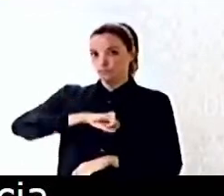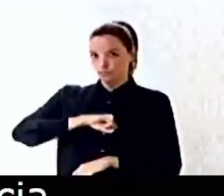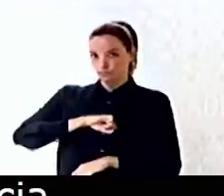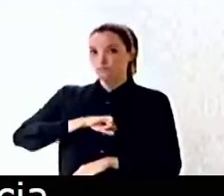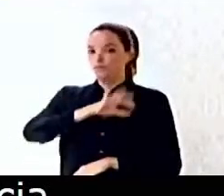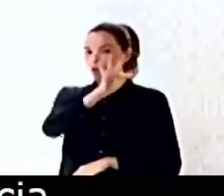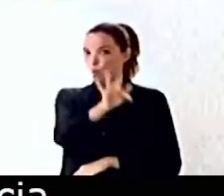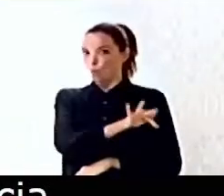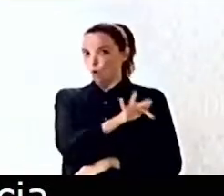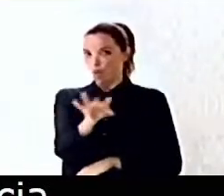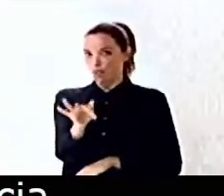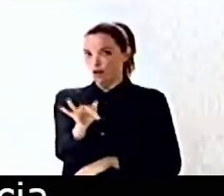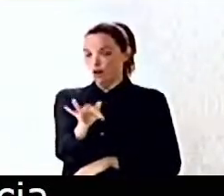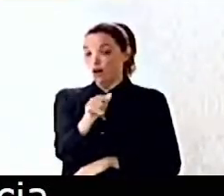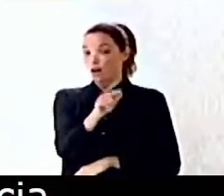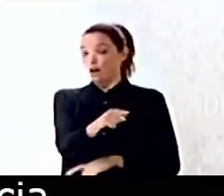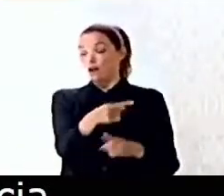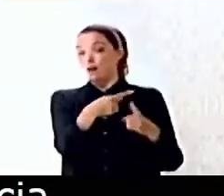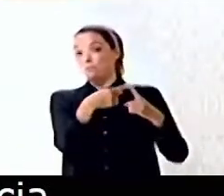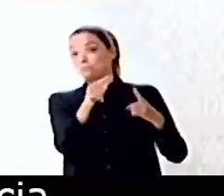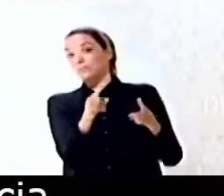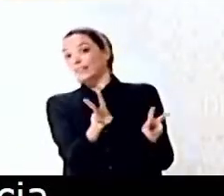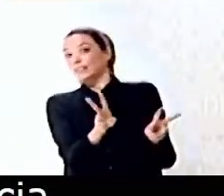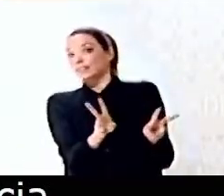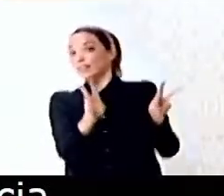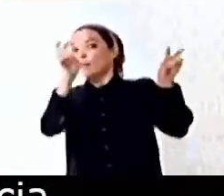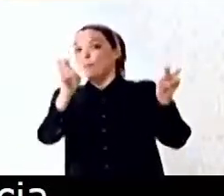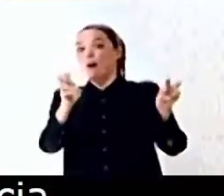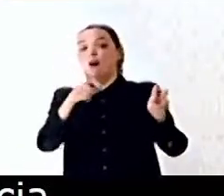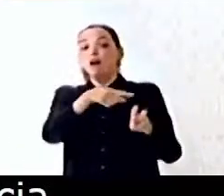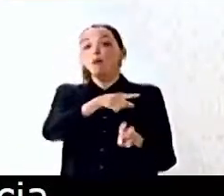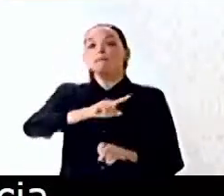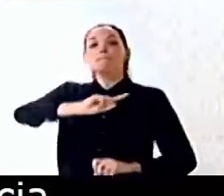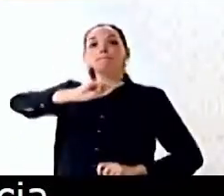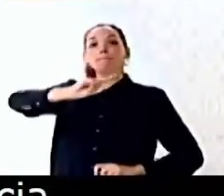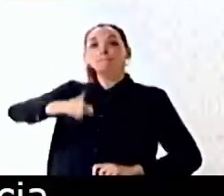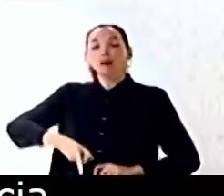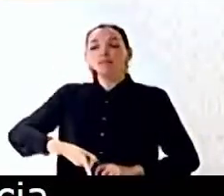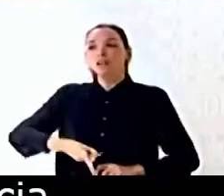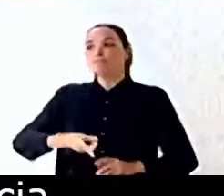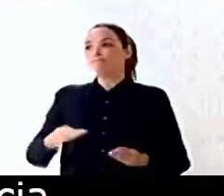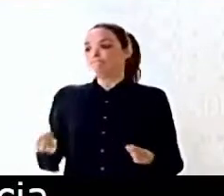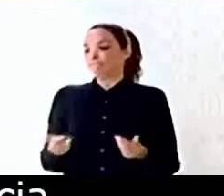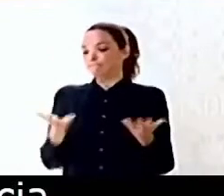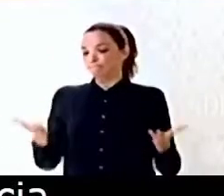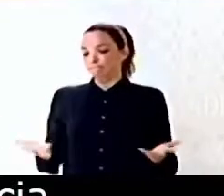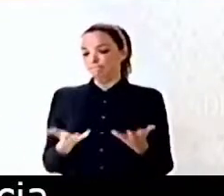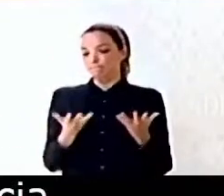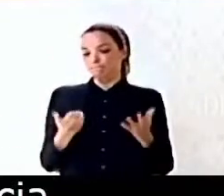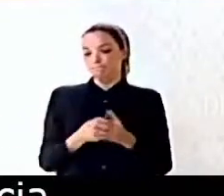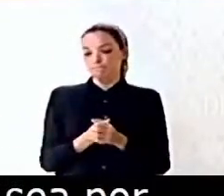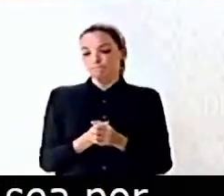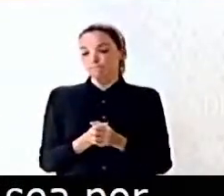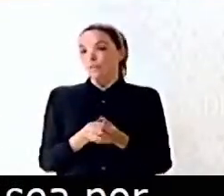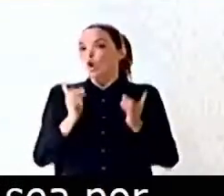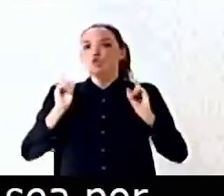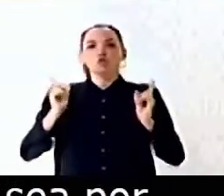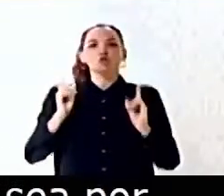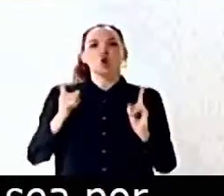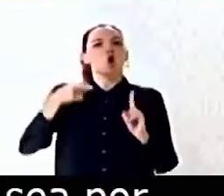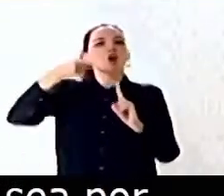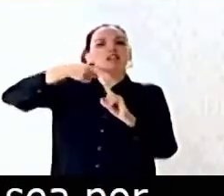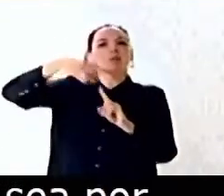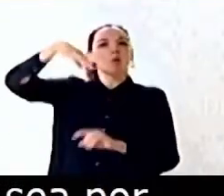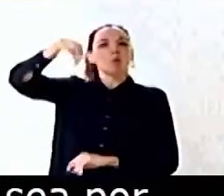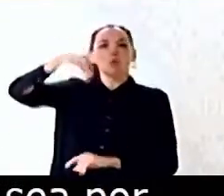que no es en sí un indicador que sea por decirlo de alguna manera, un fin en sí mismo, ¿no? Sino que, pues,